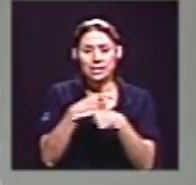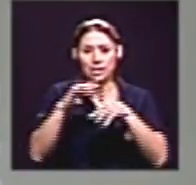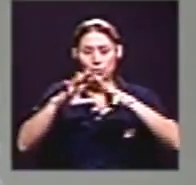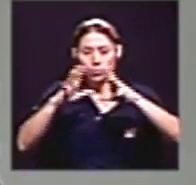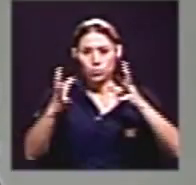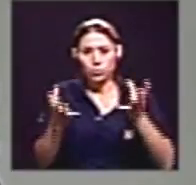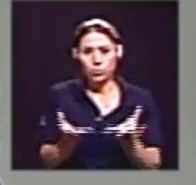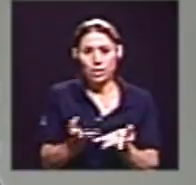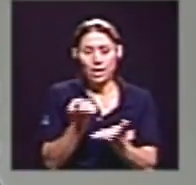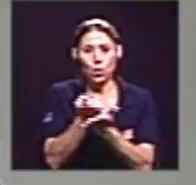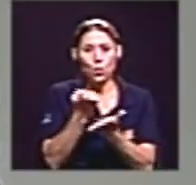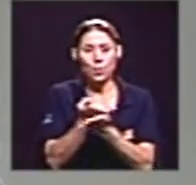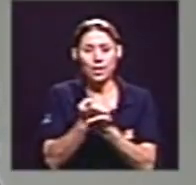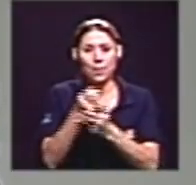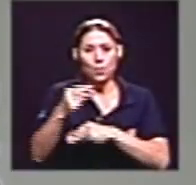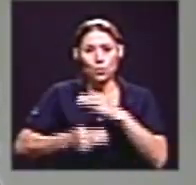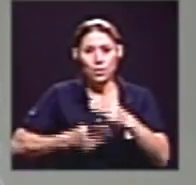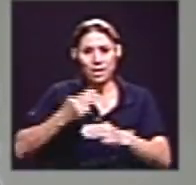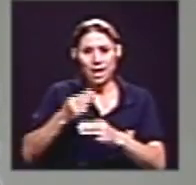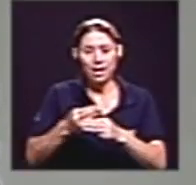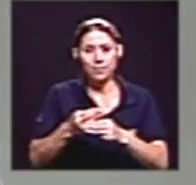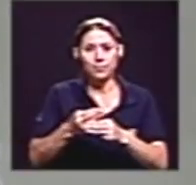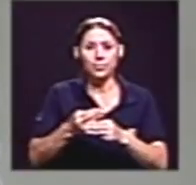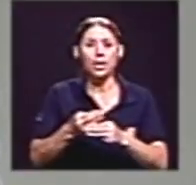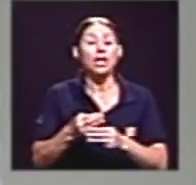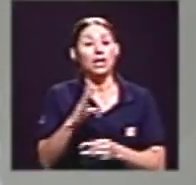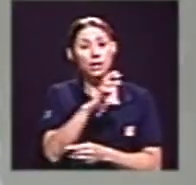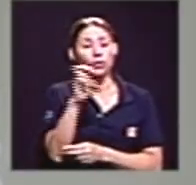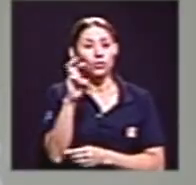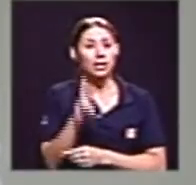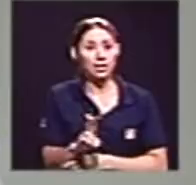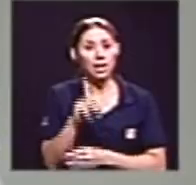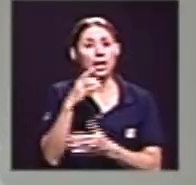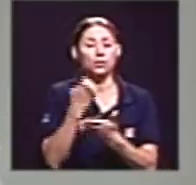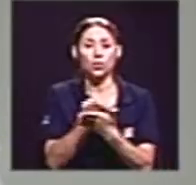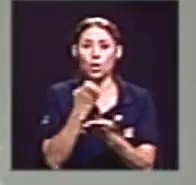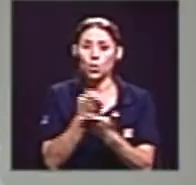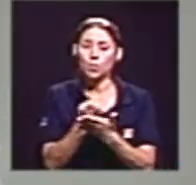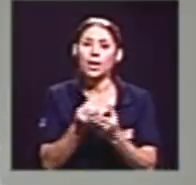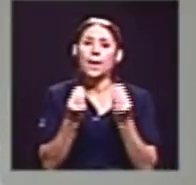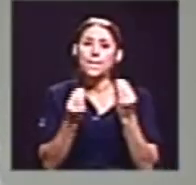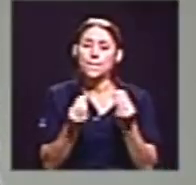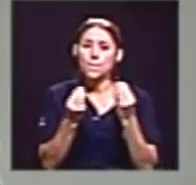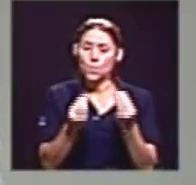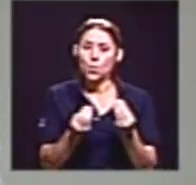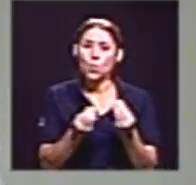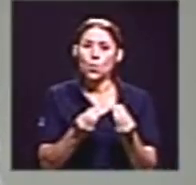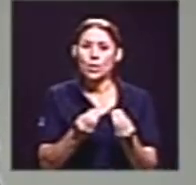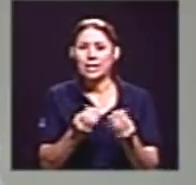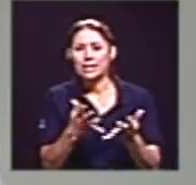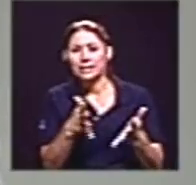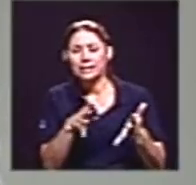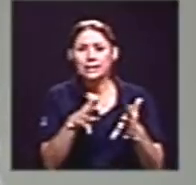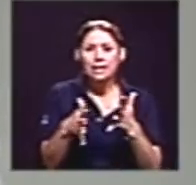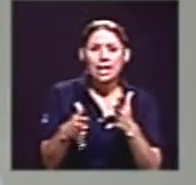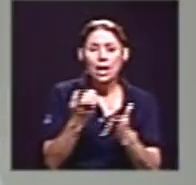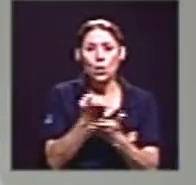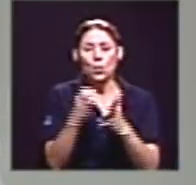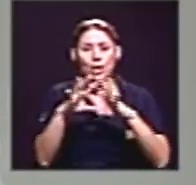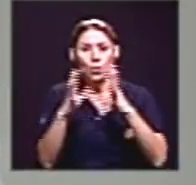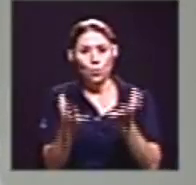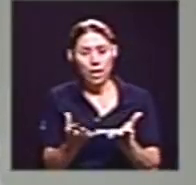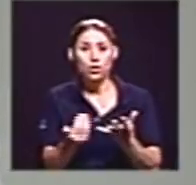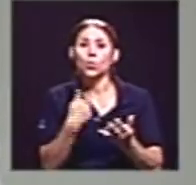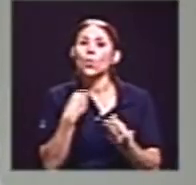mundial, y en ese sentido Costa Rica, que es una economía muy inserta en la economía mundial, sufrió embates por muchos